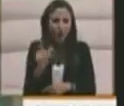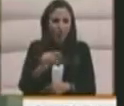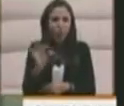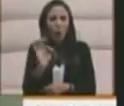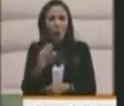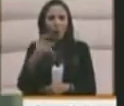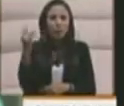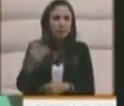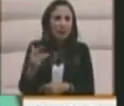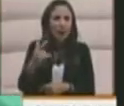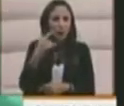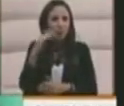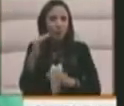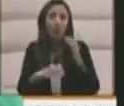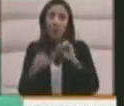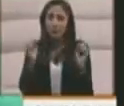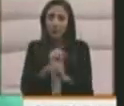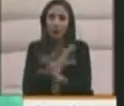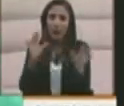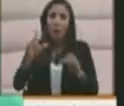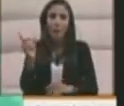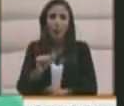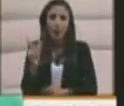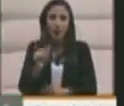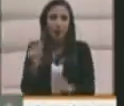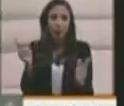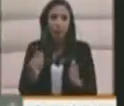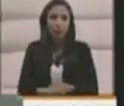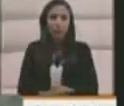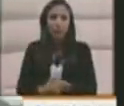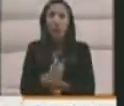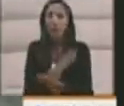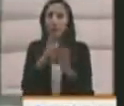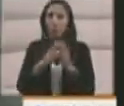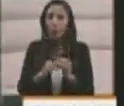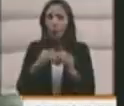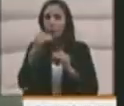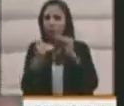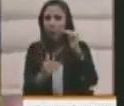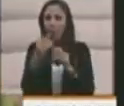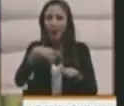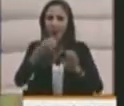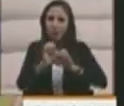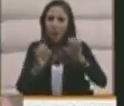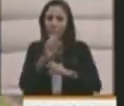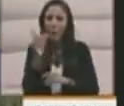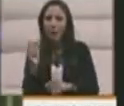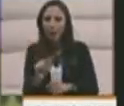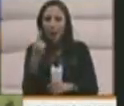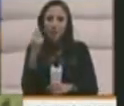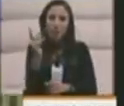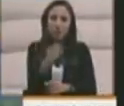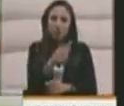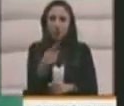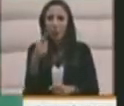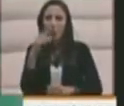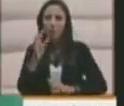mercado tradicional, ¿verdad? Sí, nosotros trabajamos con estructura de costos. Nosotros, bueno, para nosotros ha sido bien